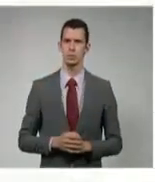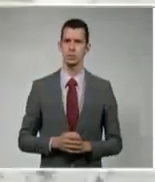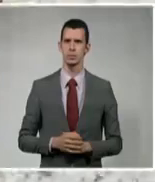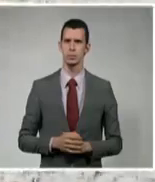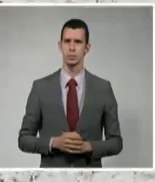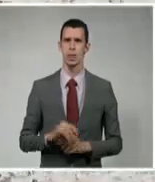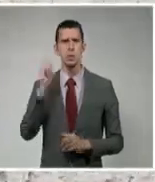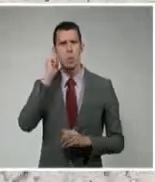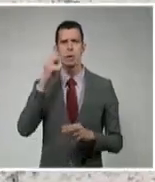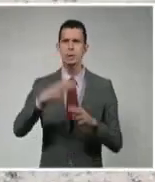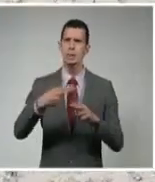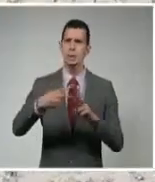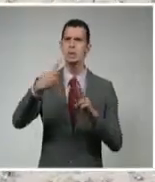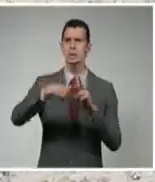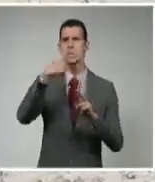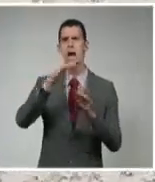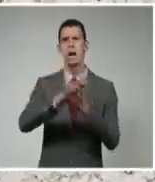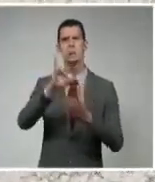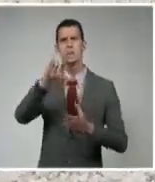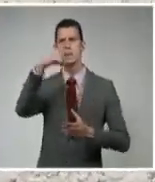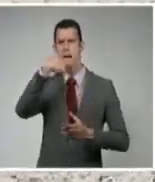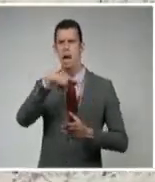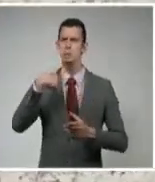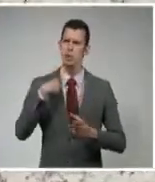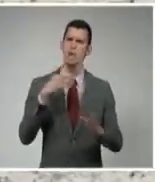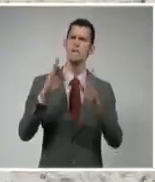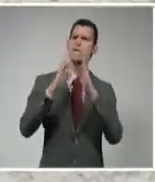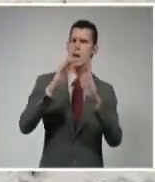ocasiones. Mira, esta es la mujer que se comunica conmigo.